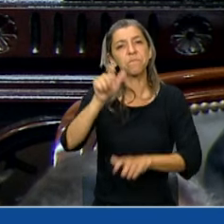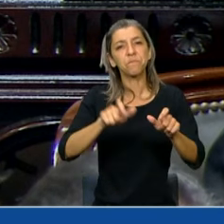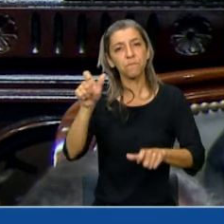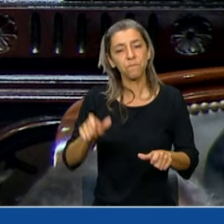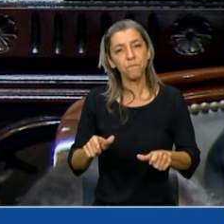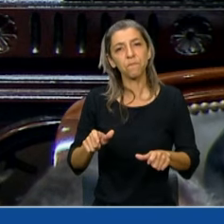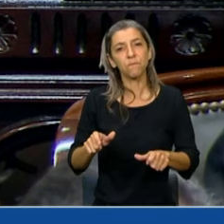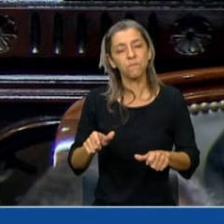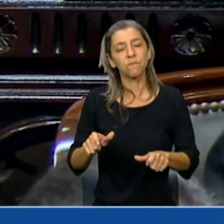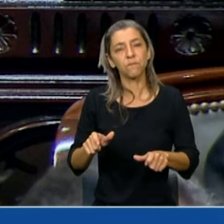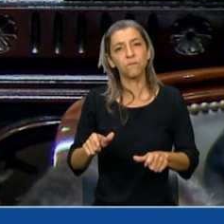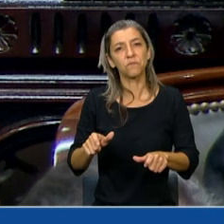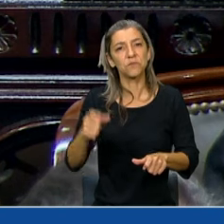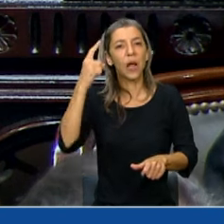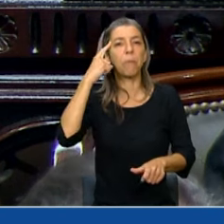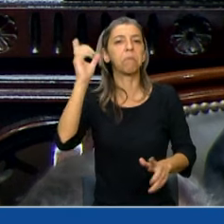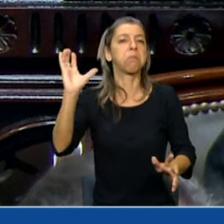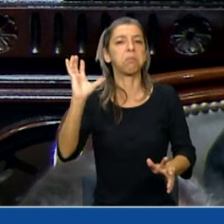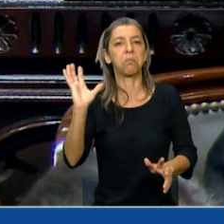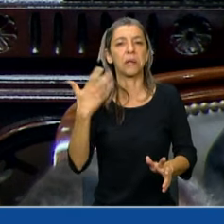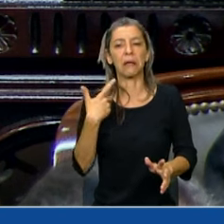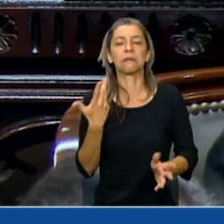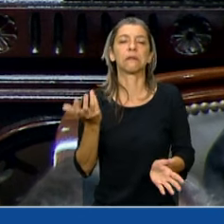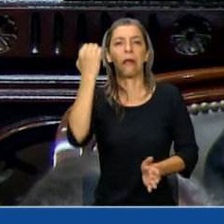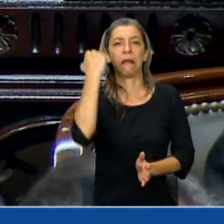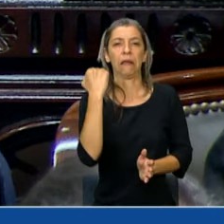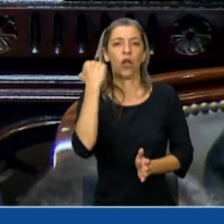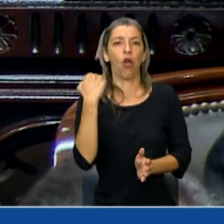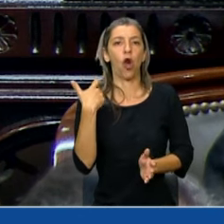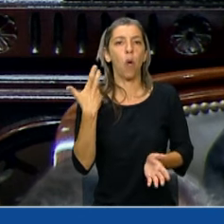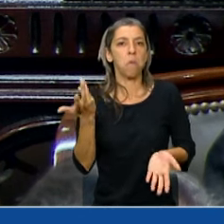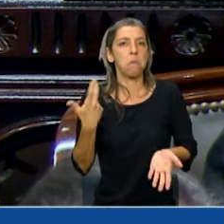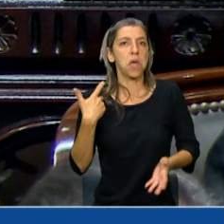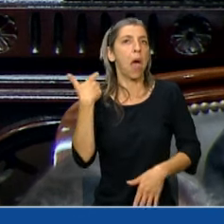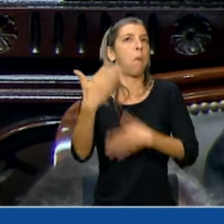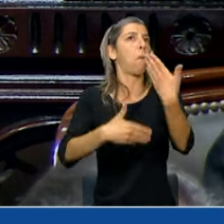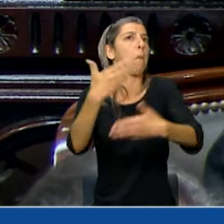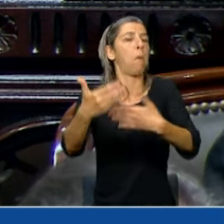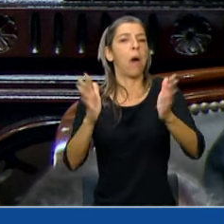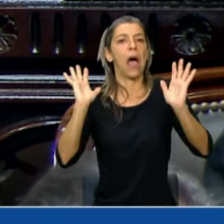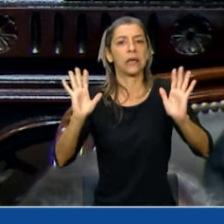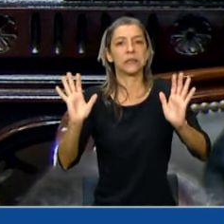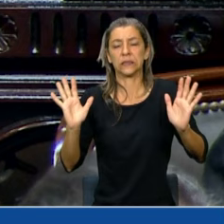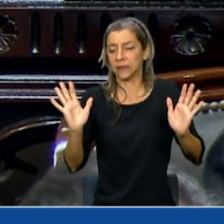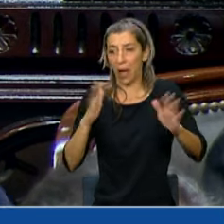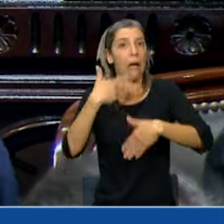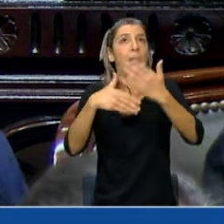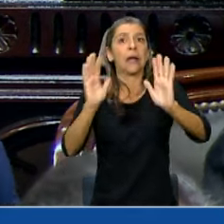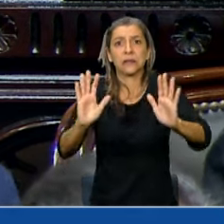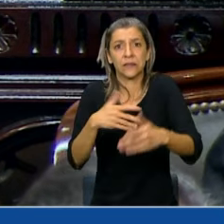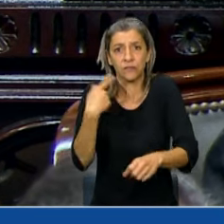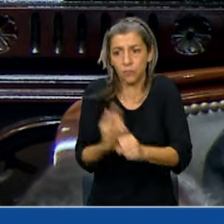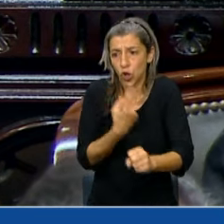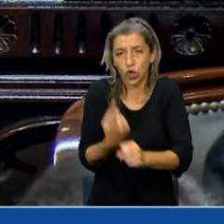solamente en las finanzas o en el desarrollo económico per s sin la inversión en el capital humano y cuando